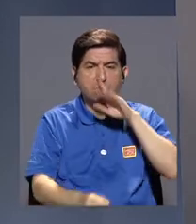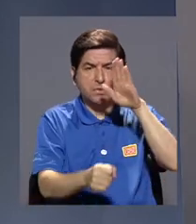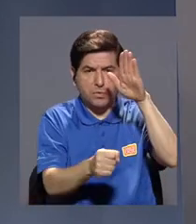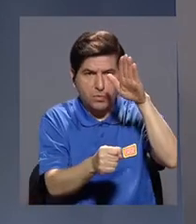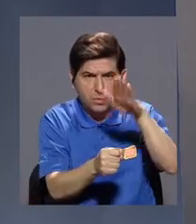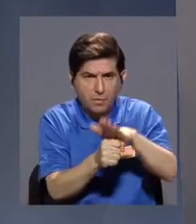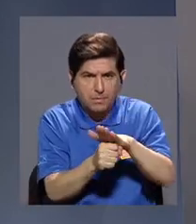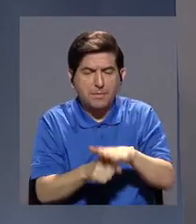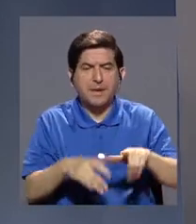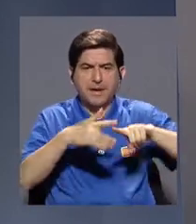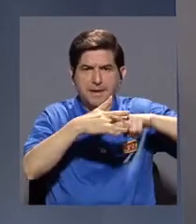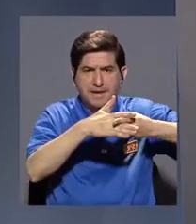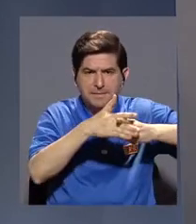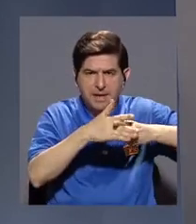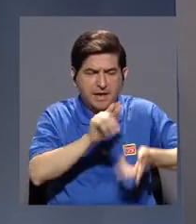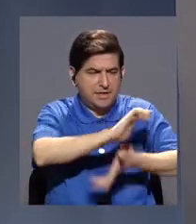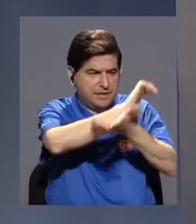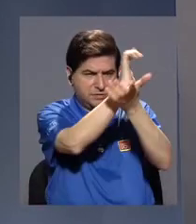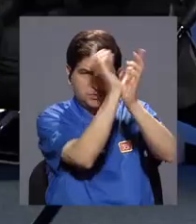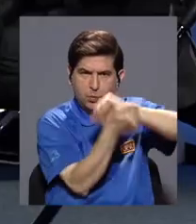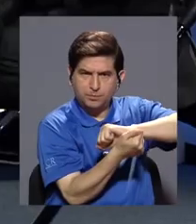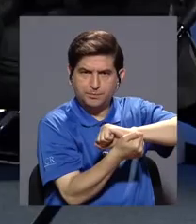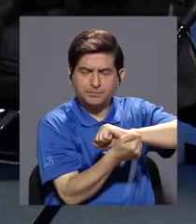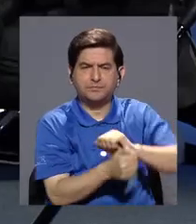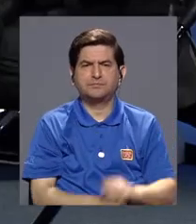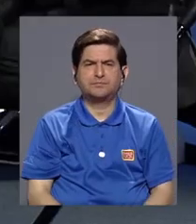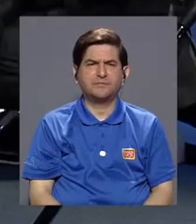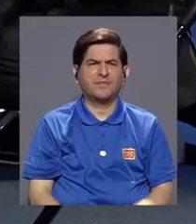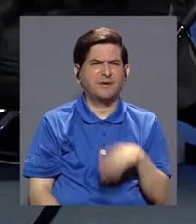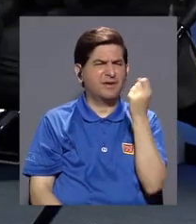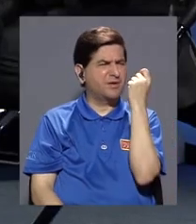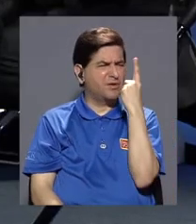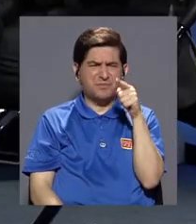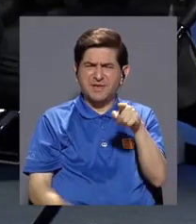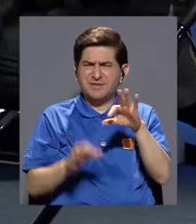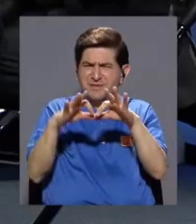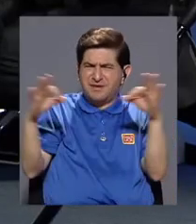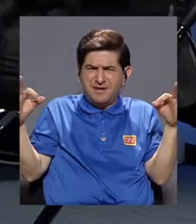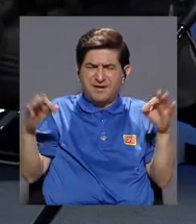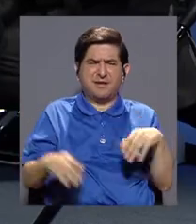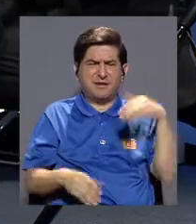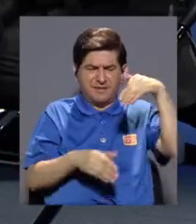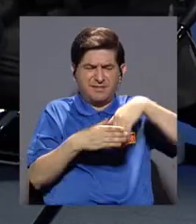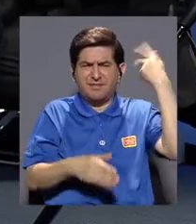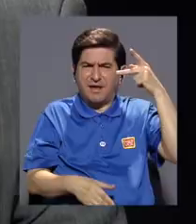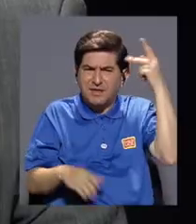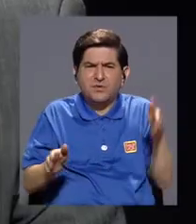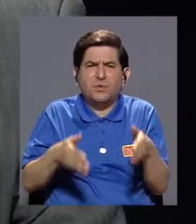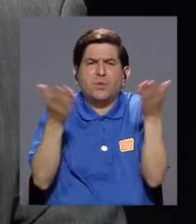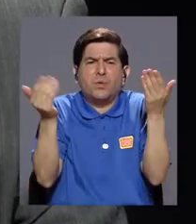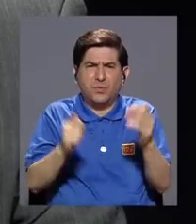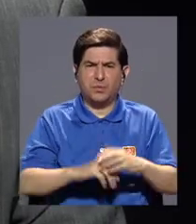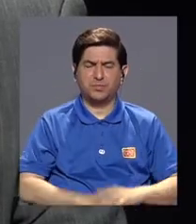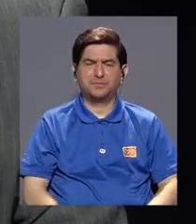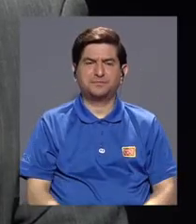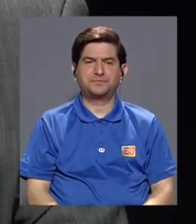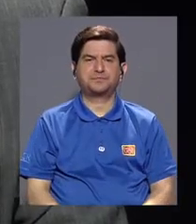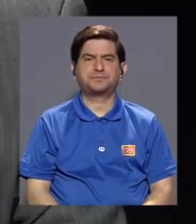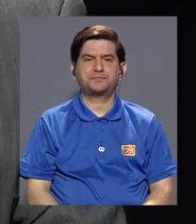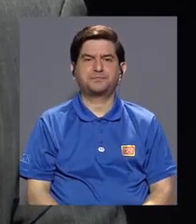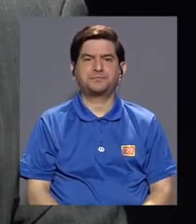posible un mecanismo de transformación. ¿Cómo podemos entender eso en la política? Bueno,